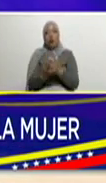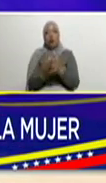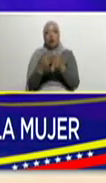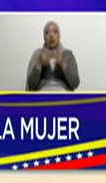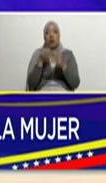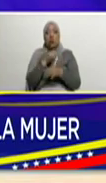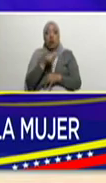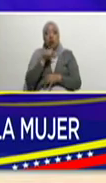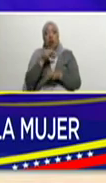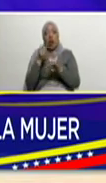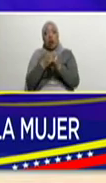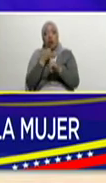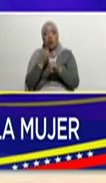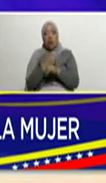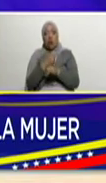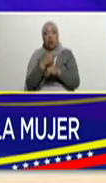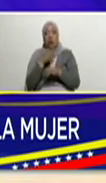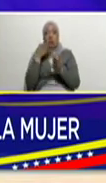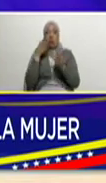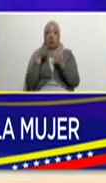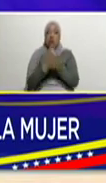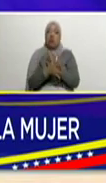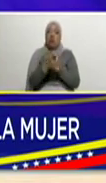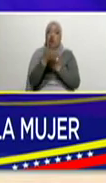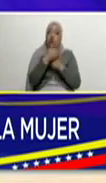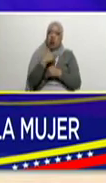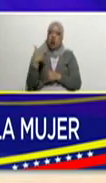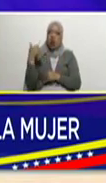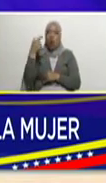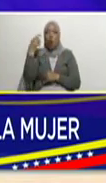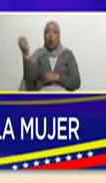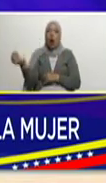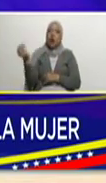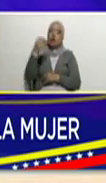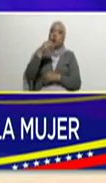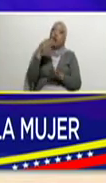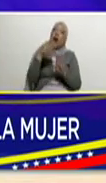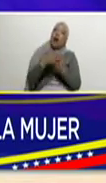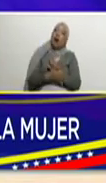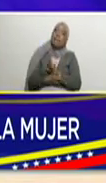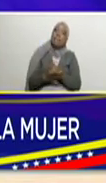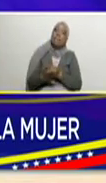se vayan a trabajar, tienen que ver, y yo quisiera acotar